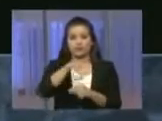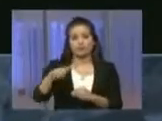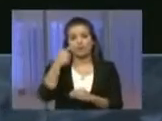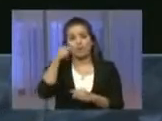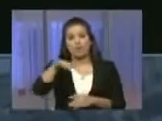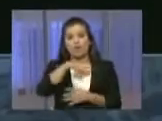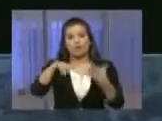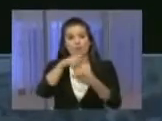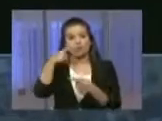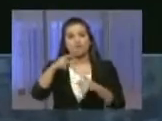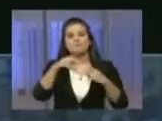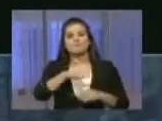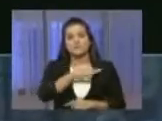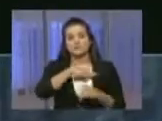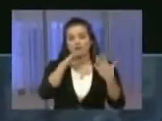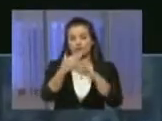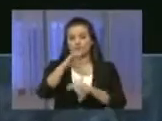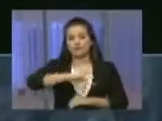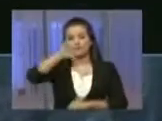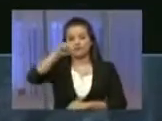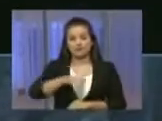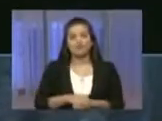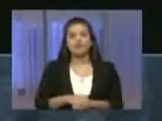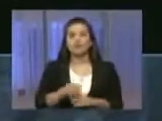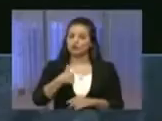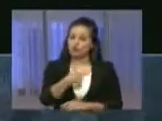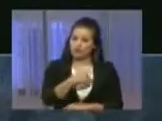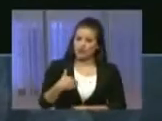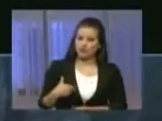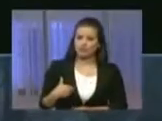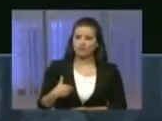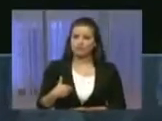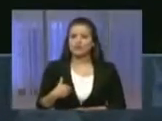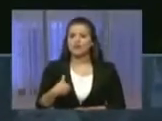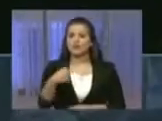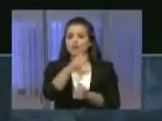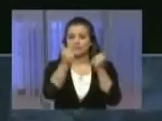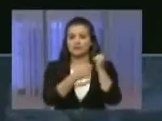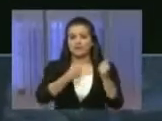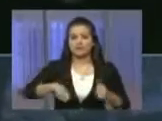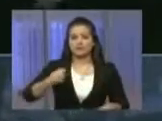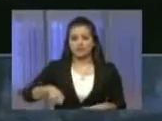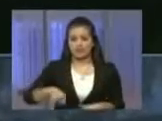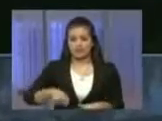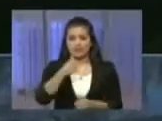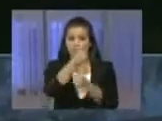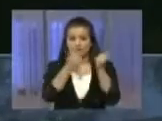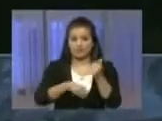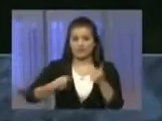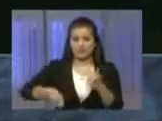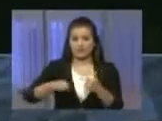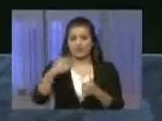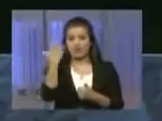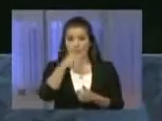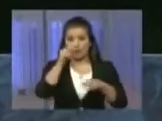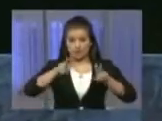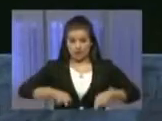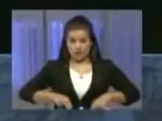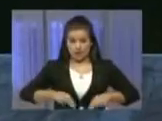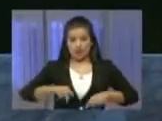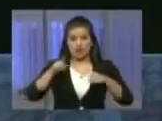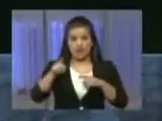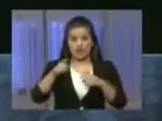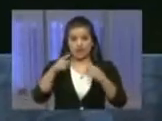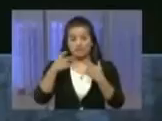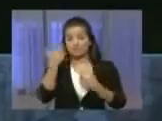que las bases de misiones socialistas Por eso yo quiero que nuestro vicepresidente ejecutivo se luzca en